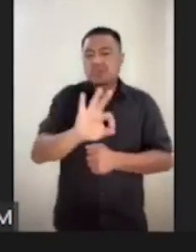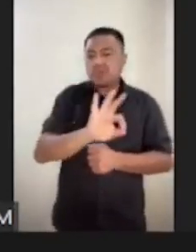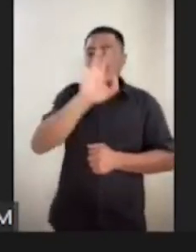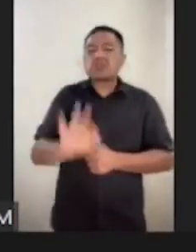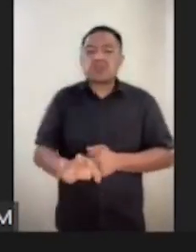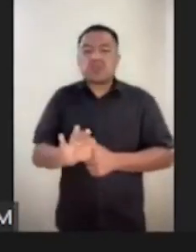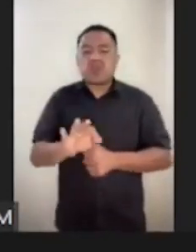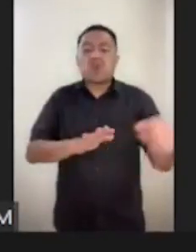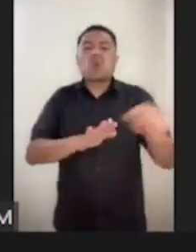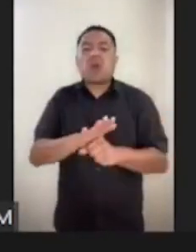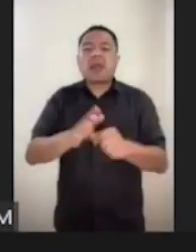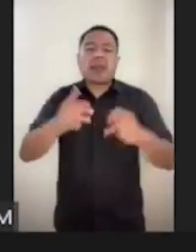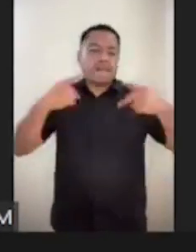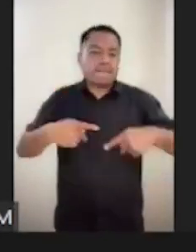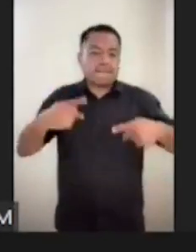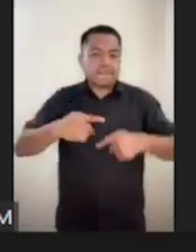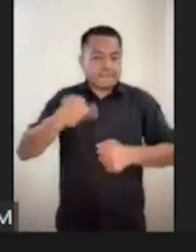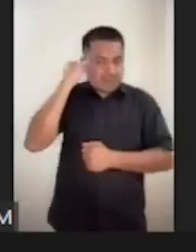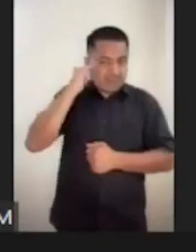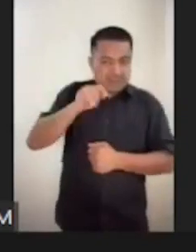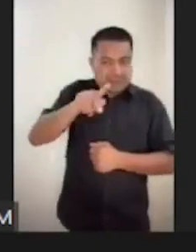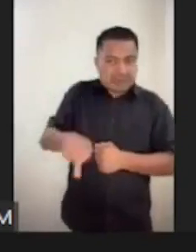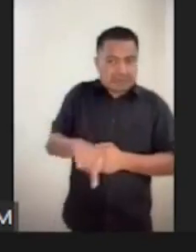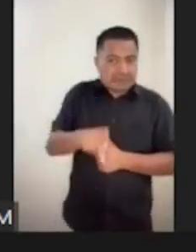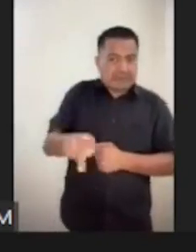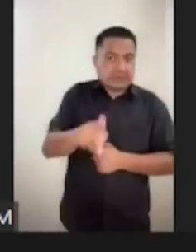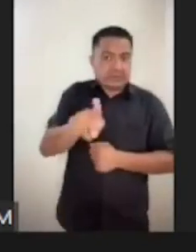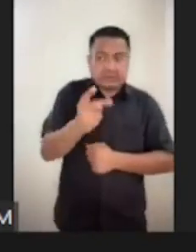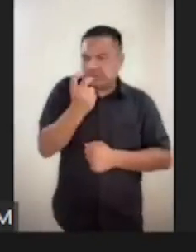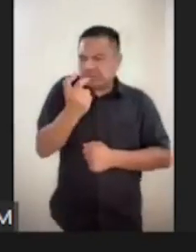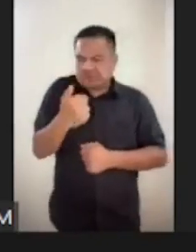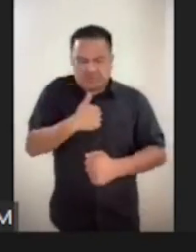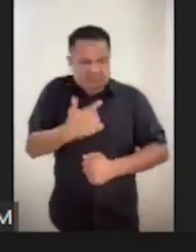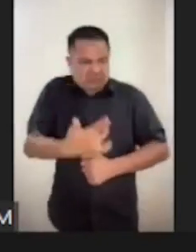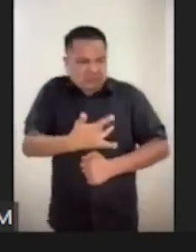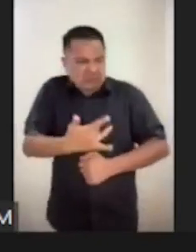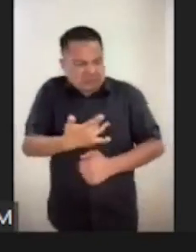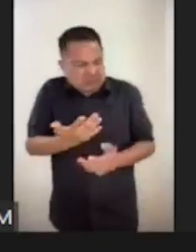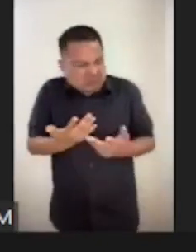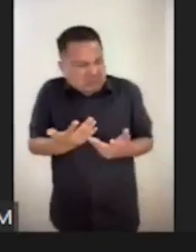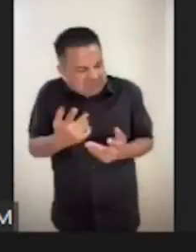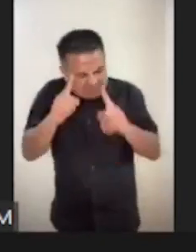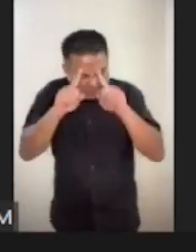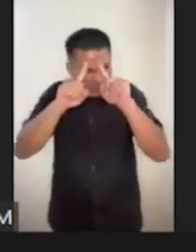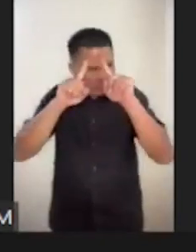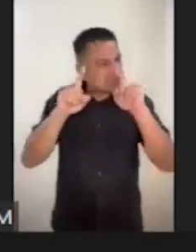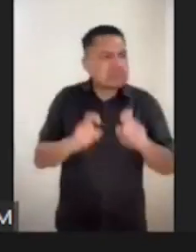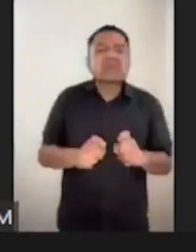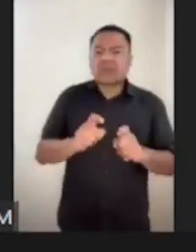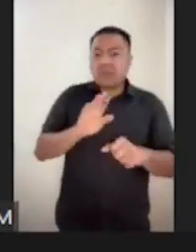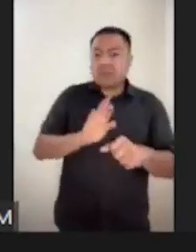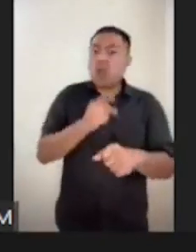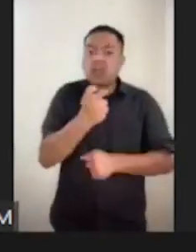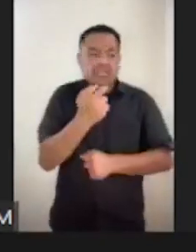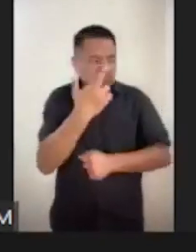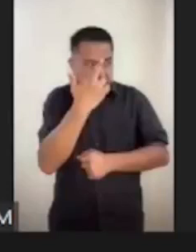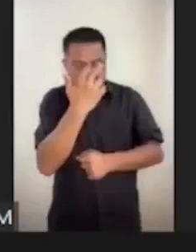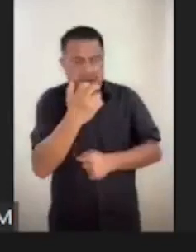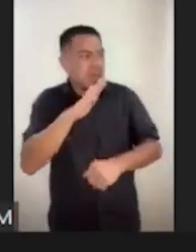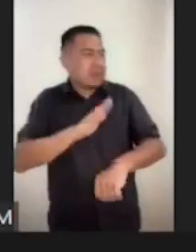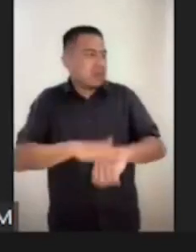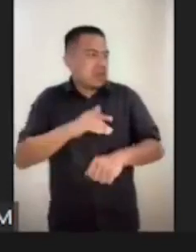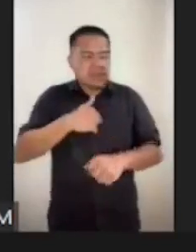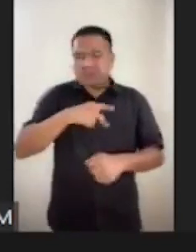63.73% de población indígena. De ahí mi inquietud y de donde sustento las razones de mi